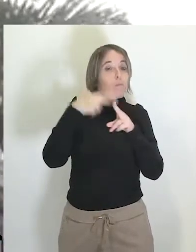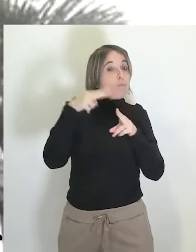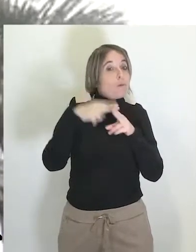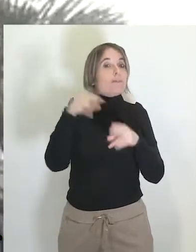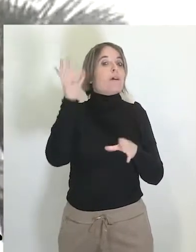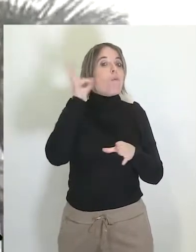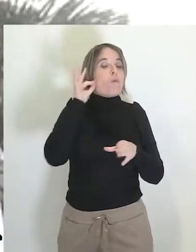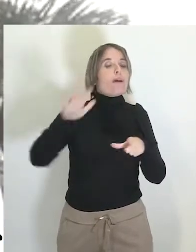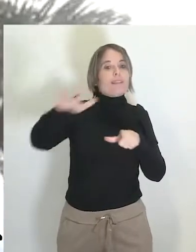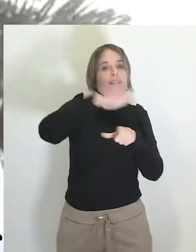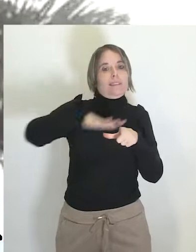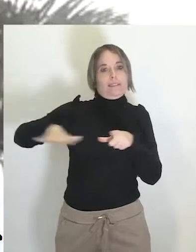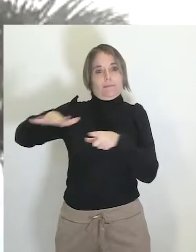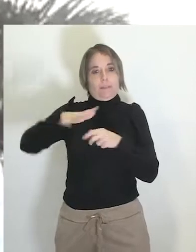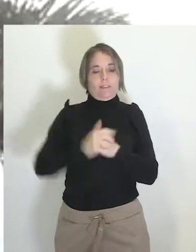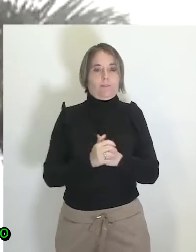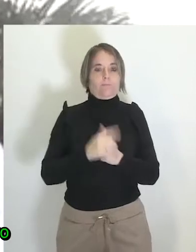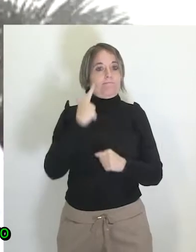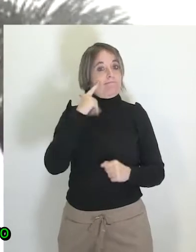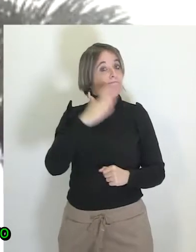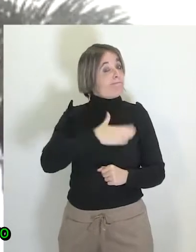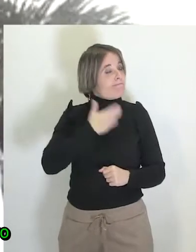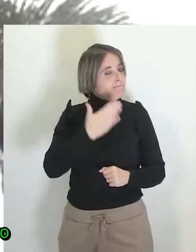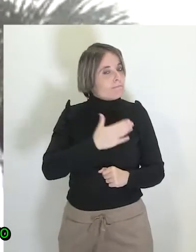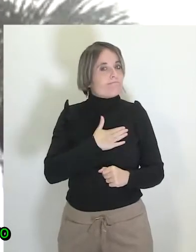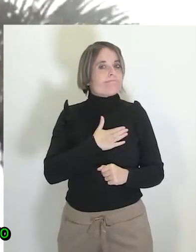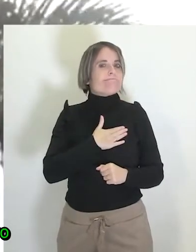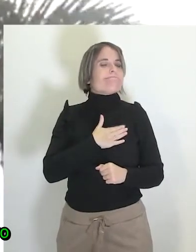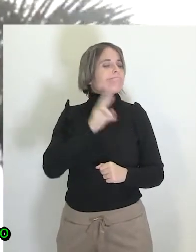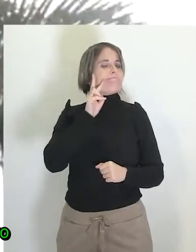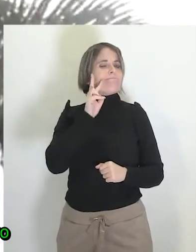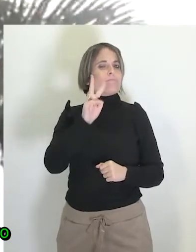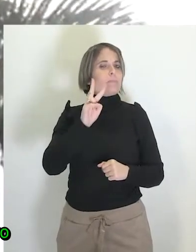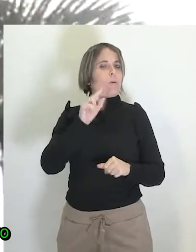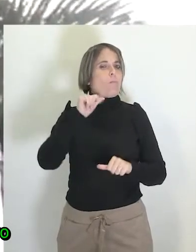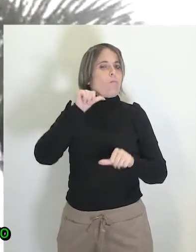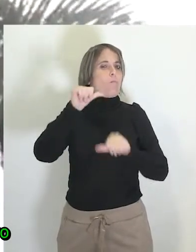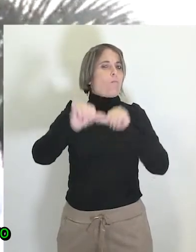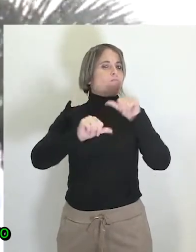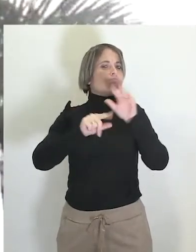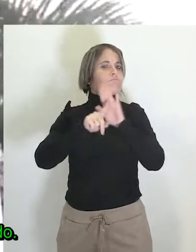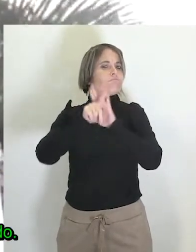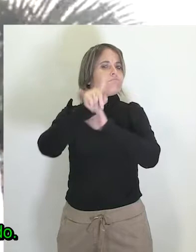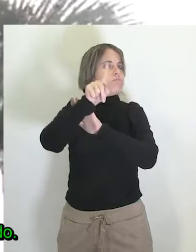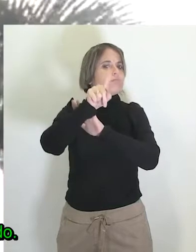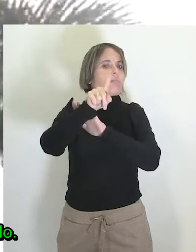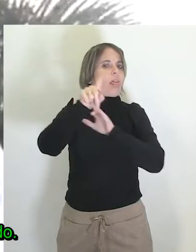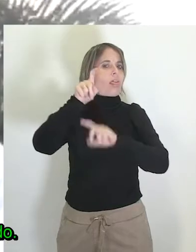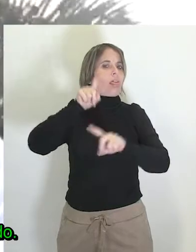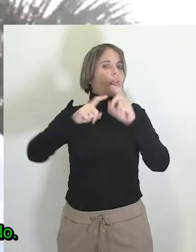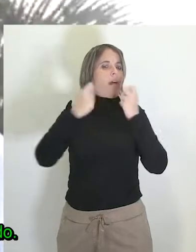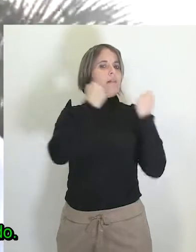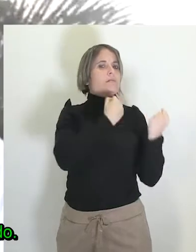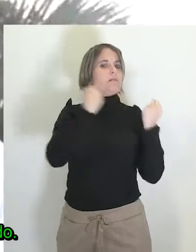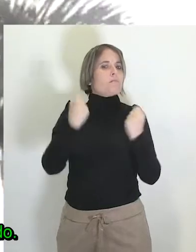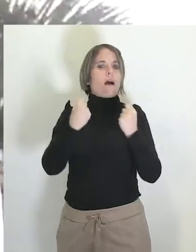de las mujeres en los diferentes espacios. Lamentablemente, vimos un proceso progresivo de deterioro de las